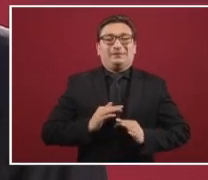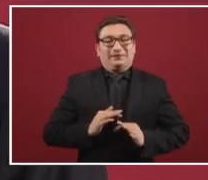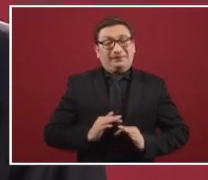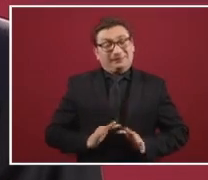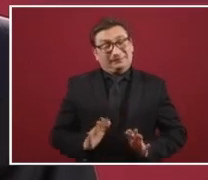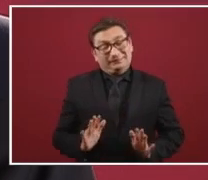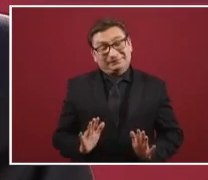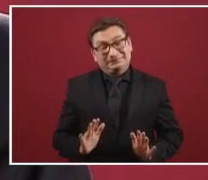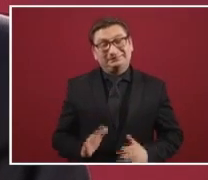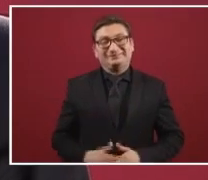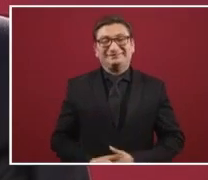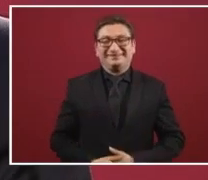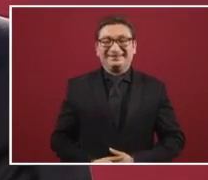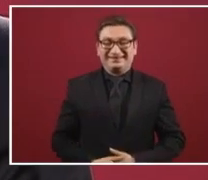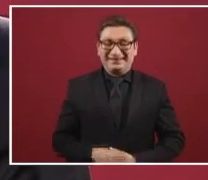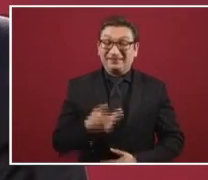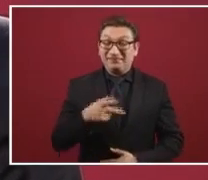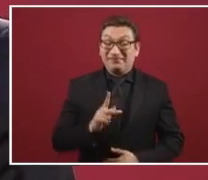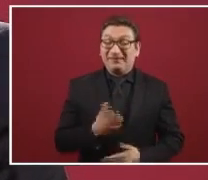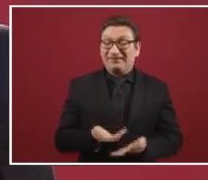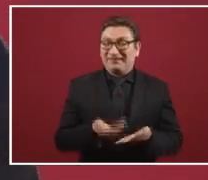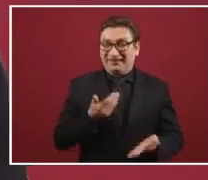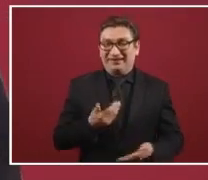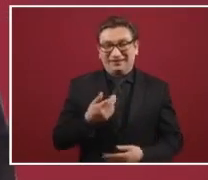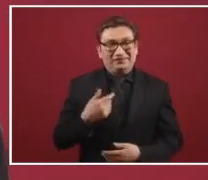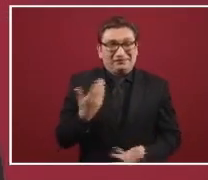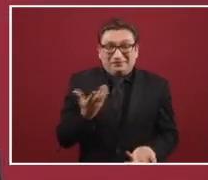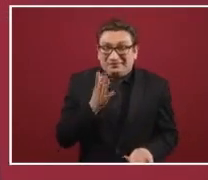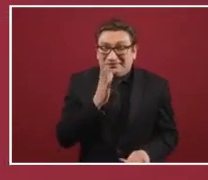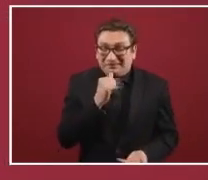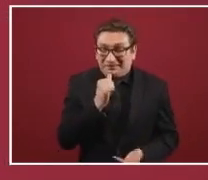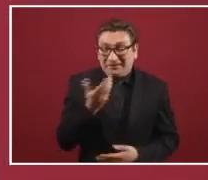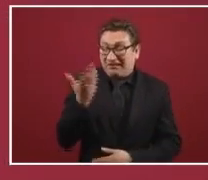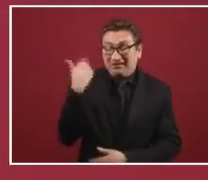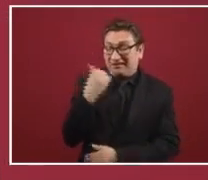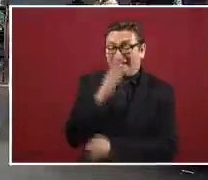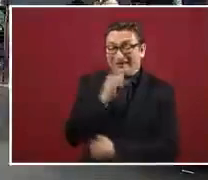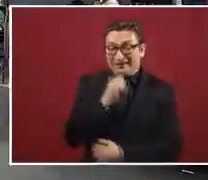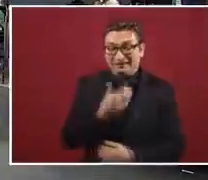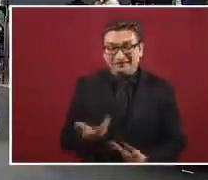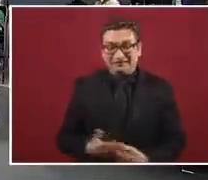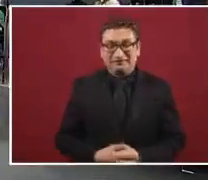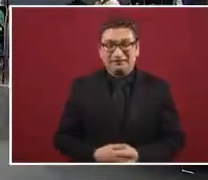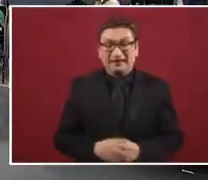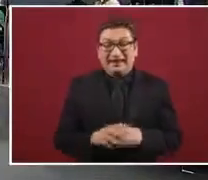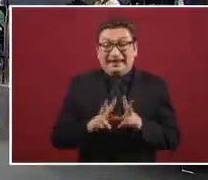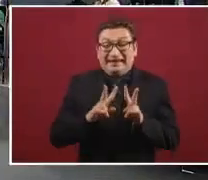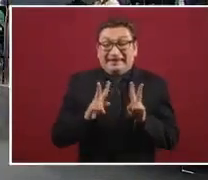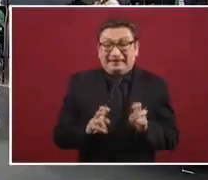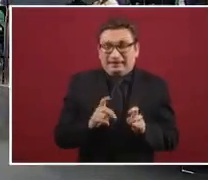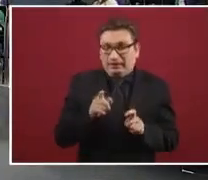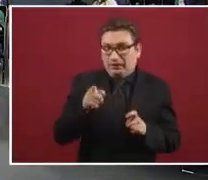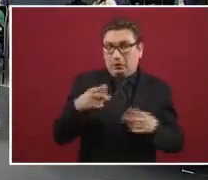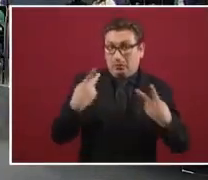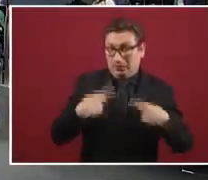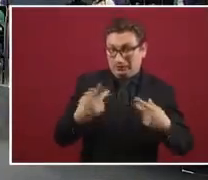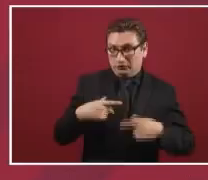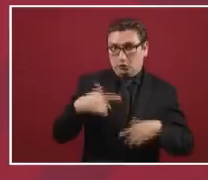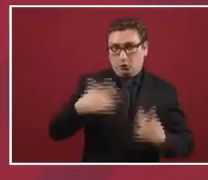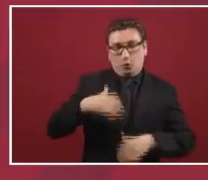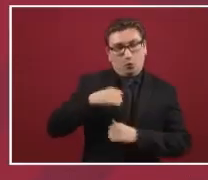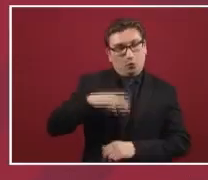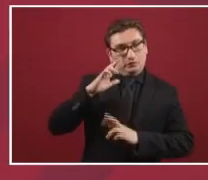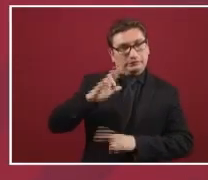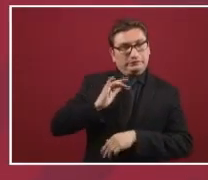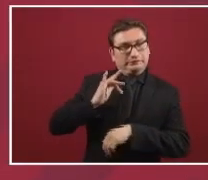pero antes no se podía tocar al intocable, pero